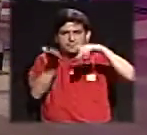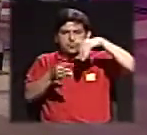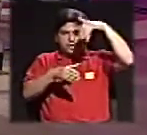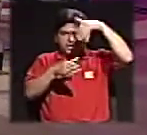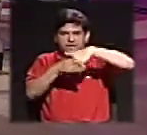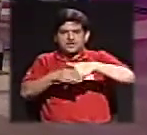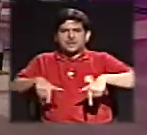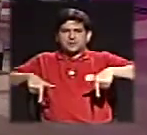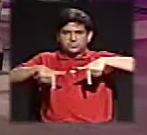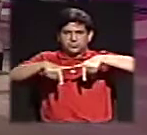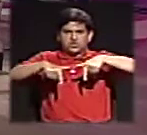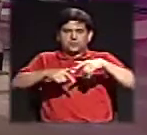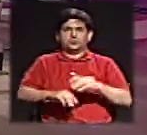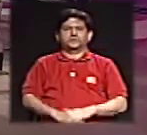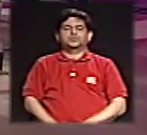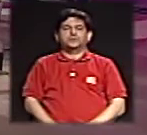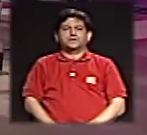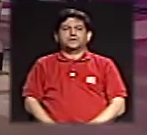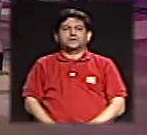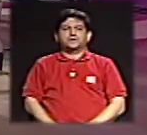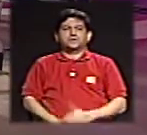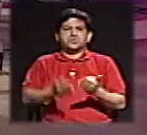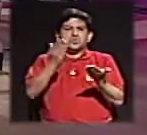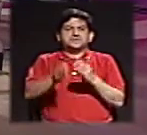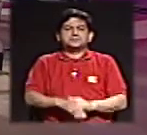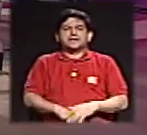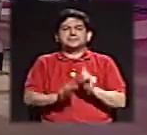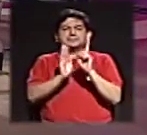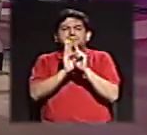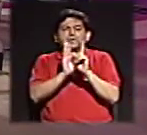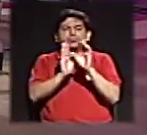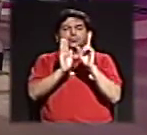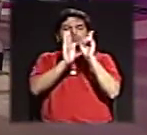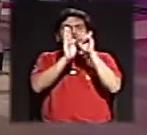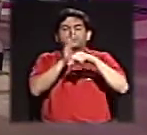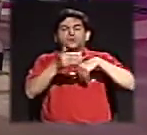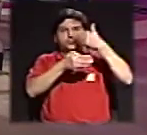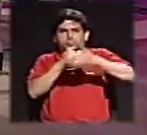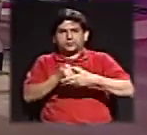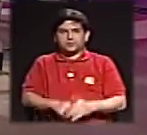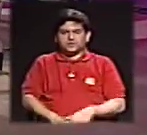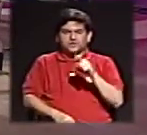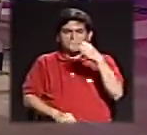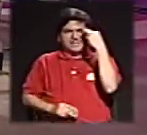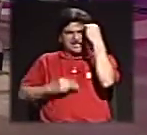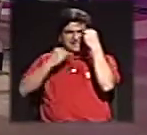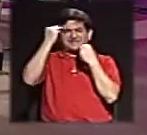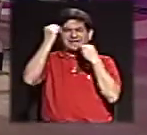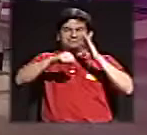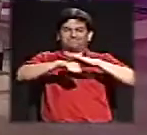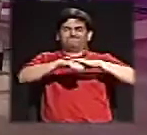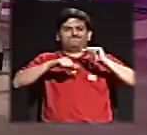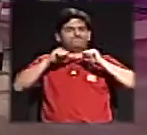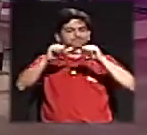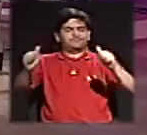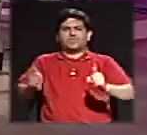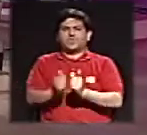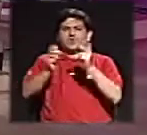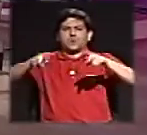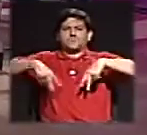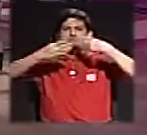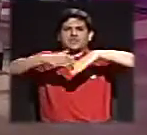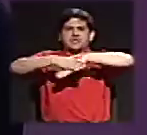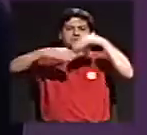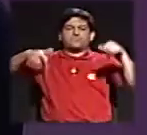útero o segundos, minutos después de nacer, porque es una malformación que le impide sobrevivir fuera